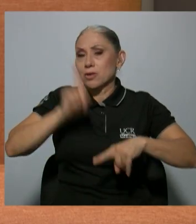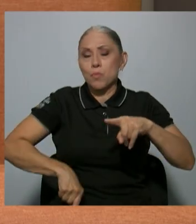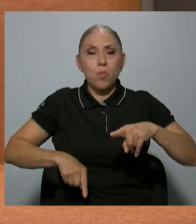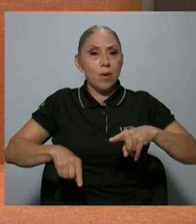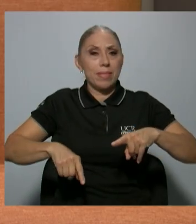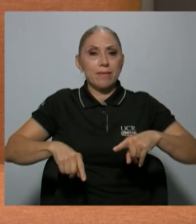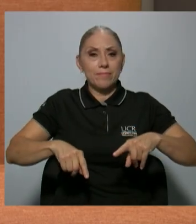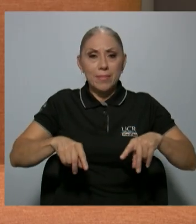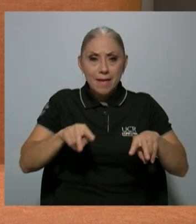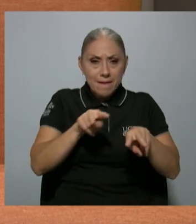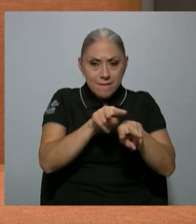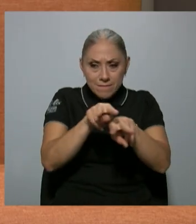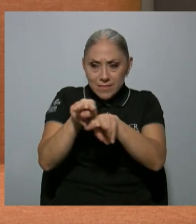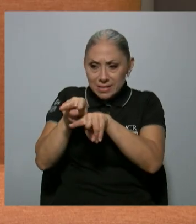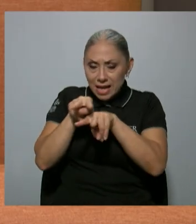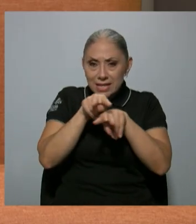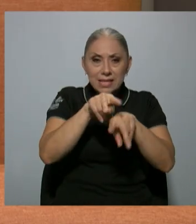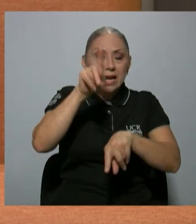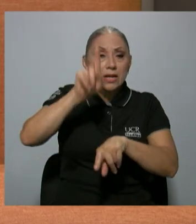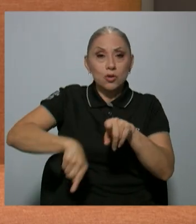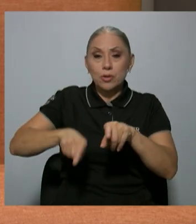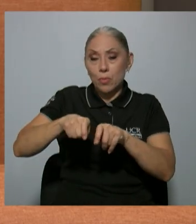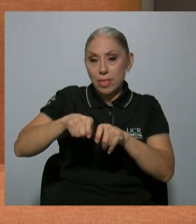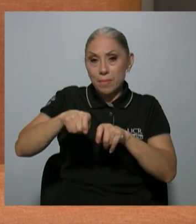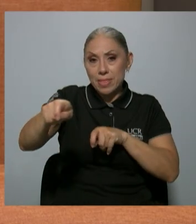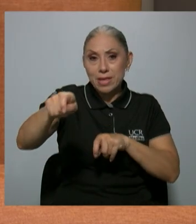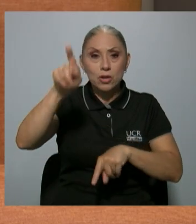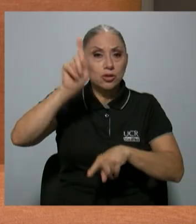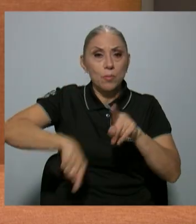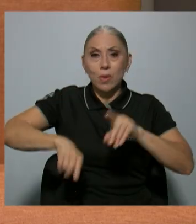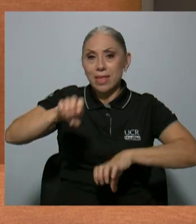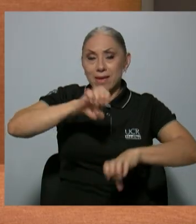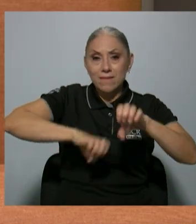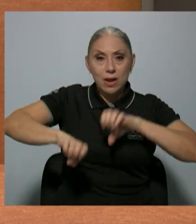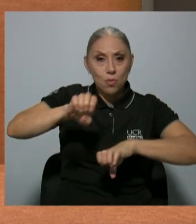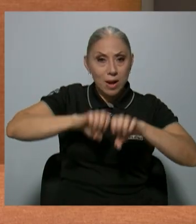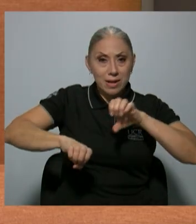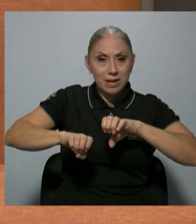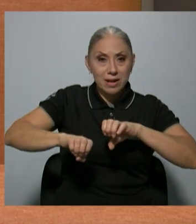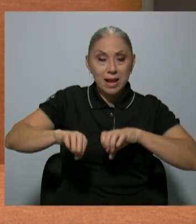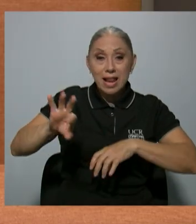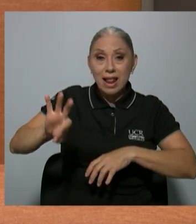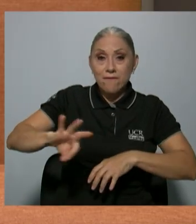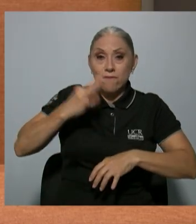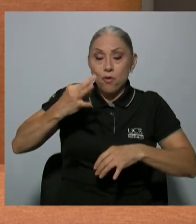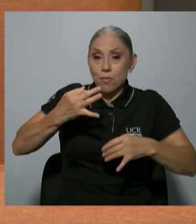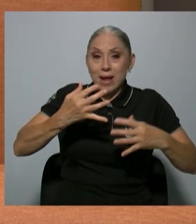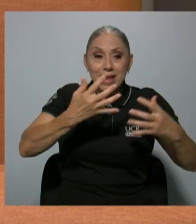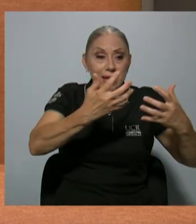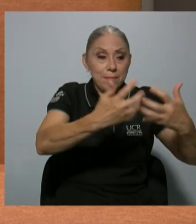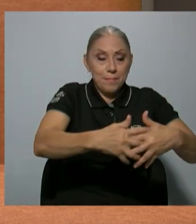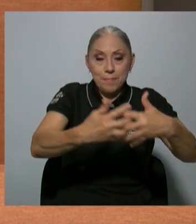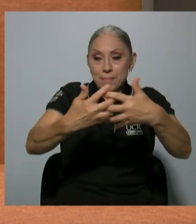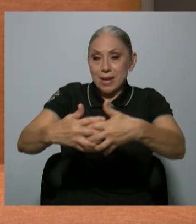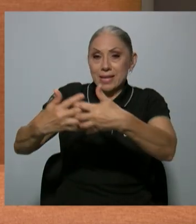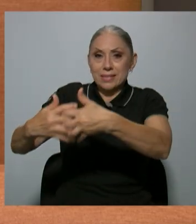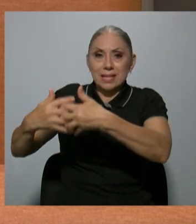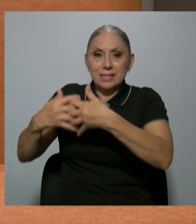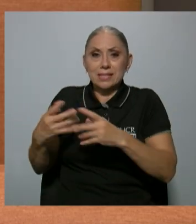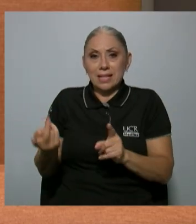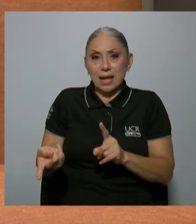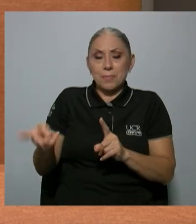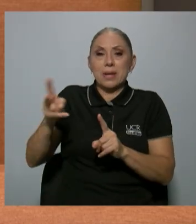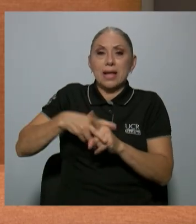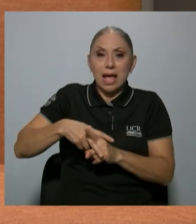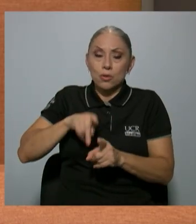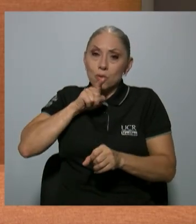fiscalizar, medir y evaluar la forma en la que las empresas están aplicando los mecanismos de